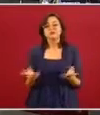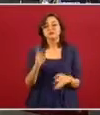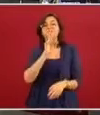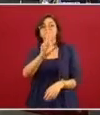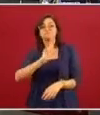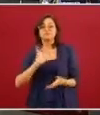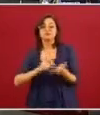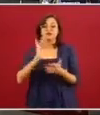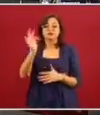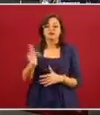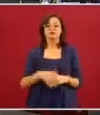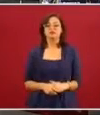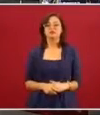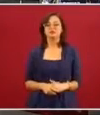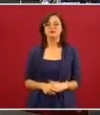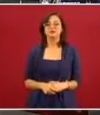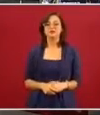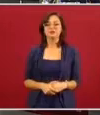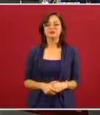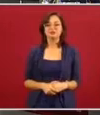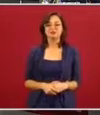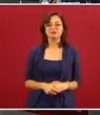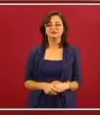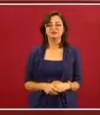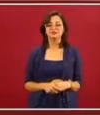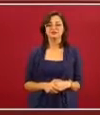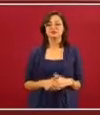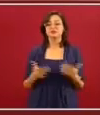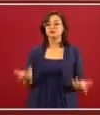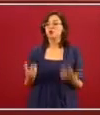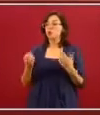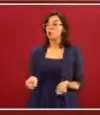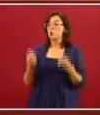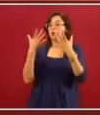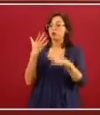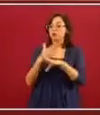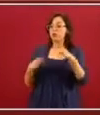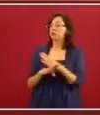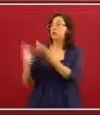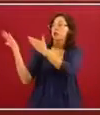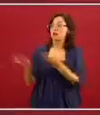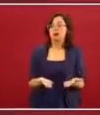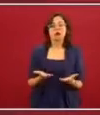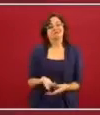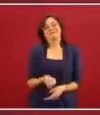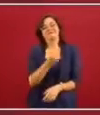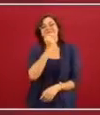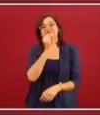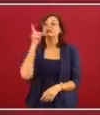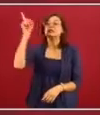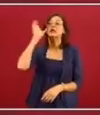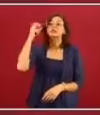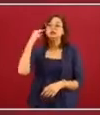Muchas gracias Blanca. Sobre el cargamento no tengo estadísticas específicas, precisamente se está cargando ahorita